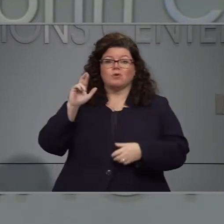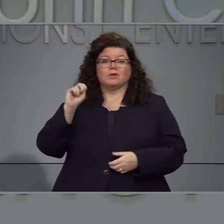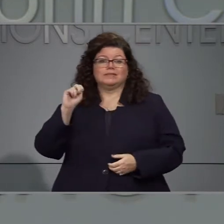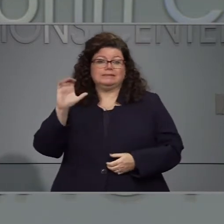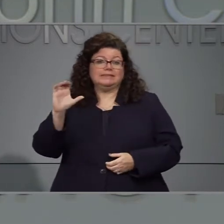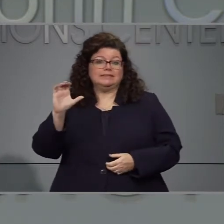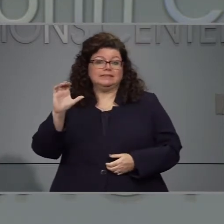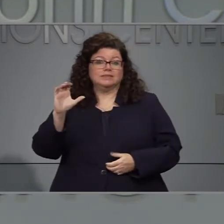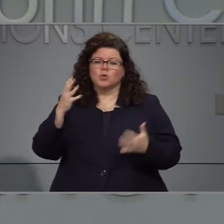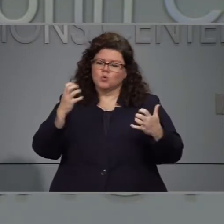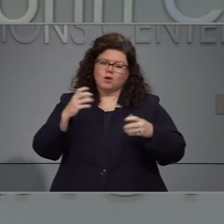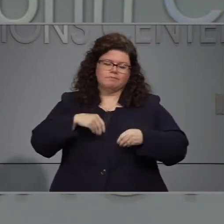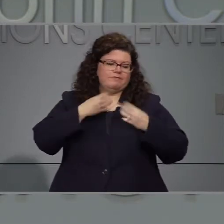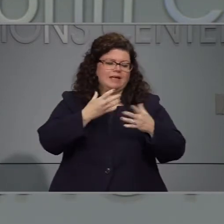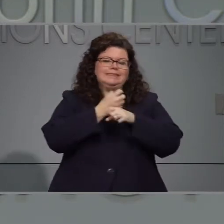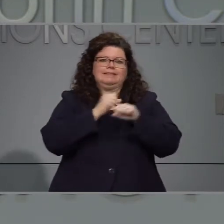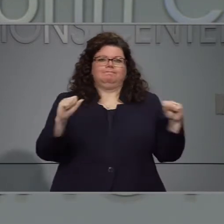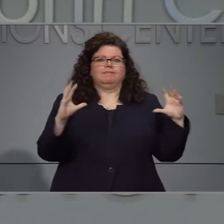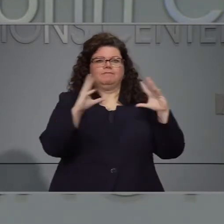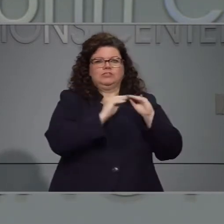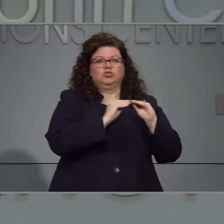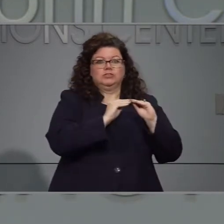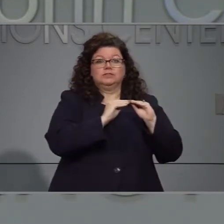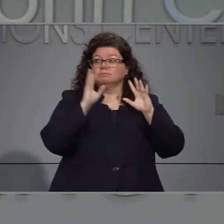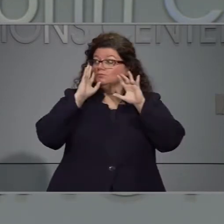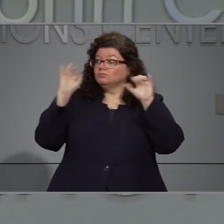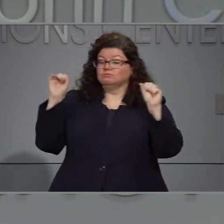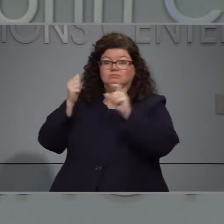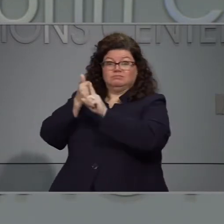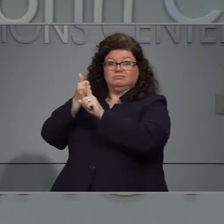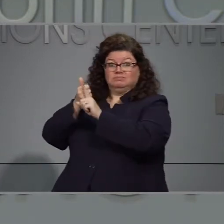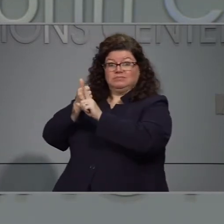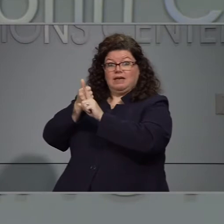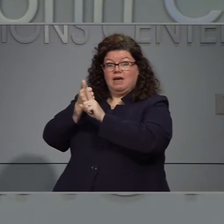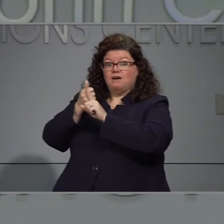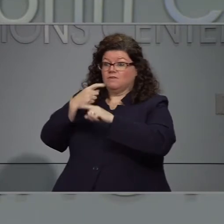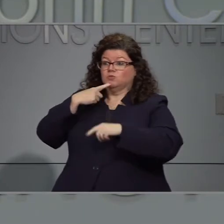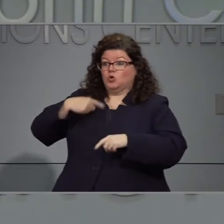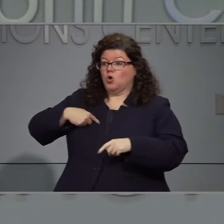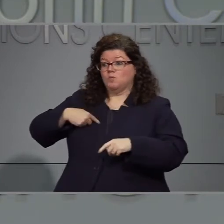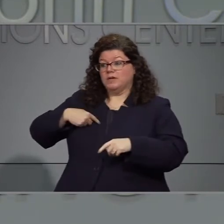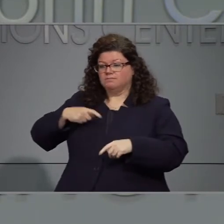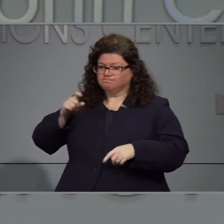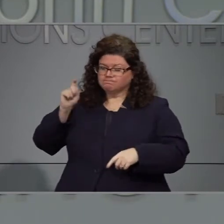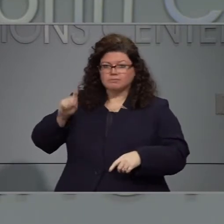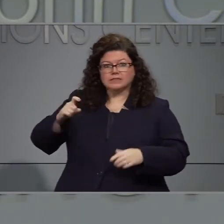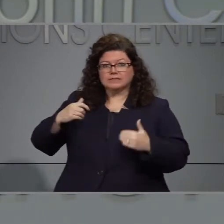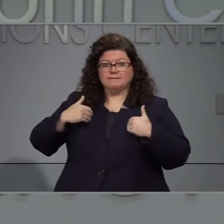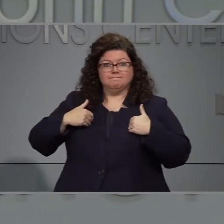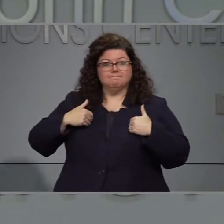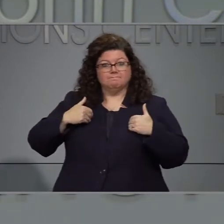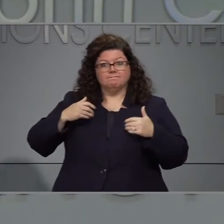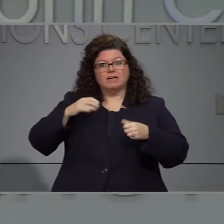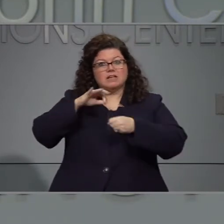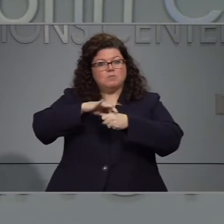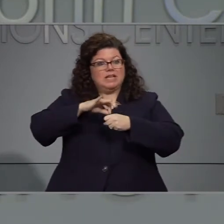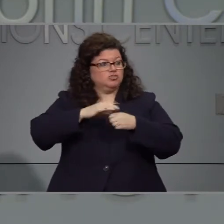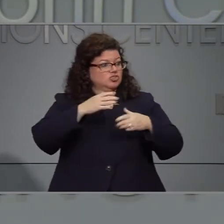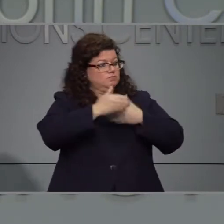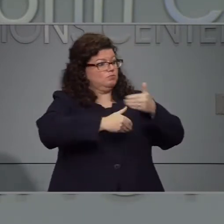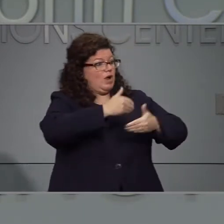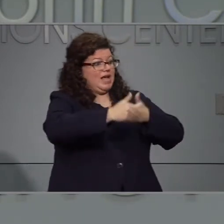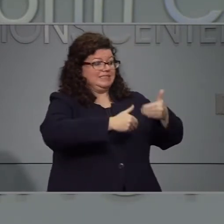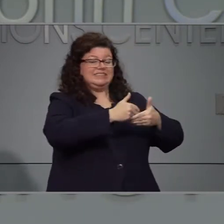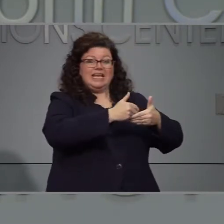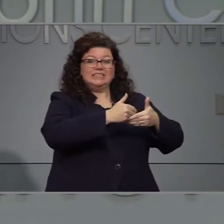a trabajar con ellos para tener una convención segura. El presidente me insistió que